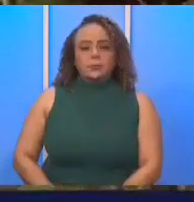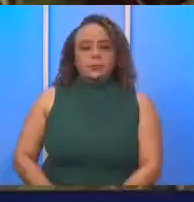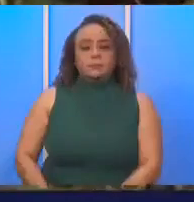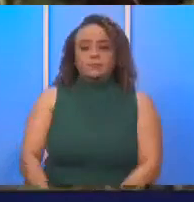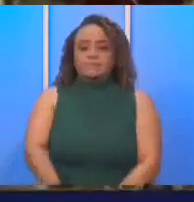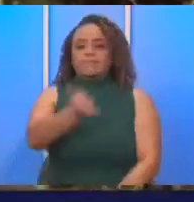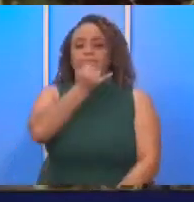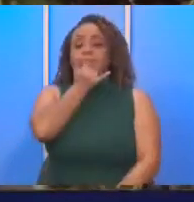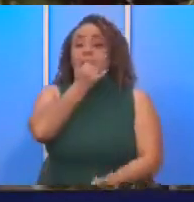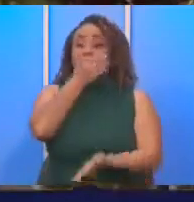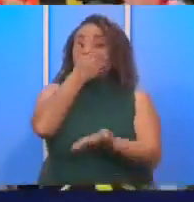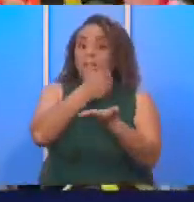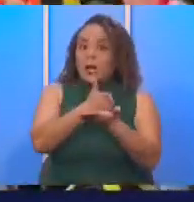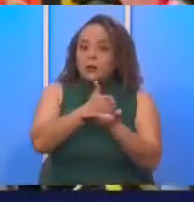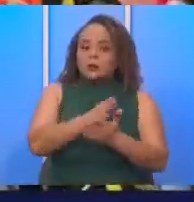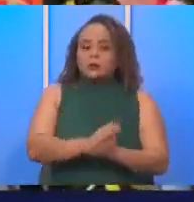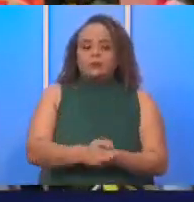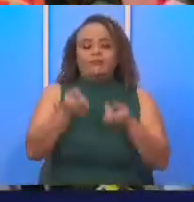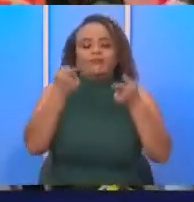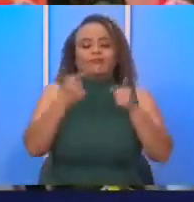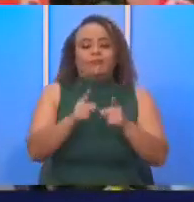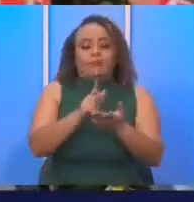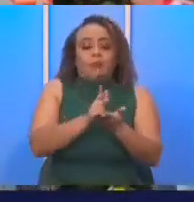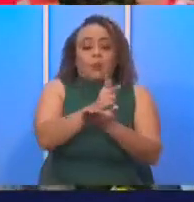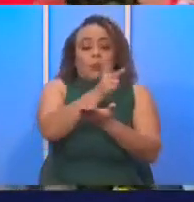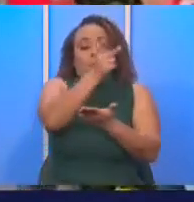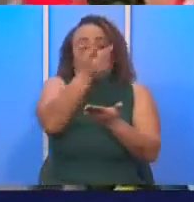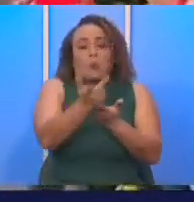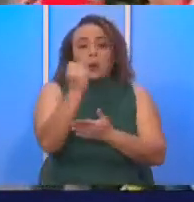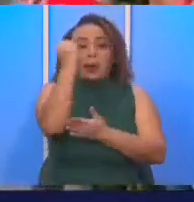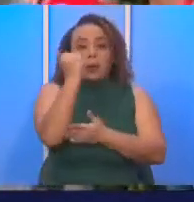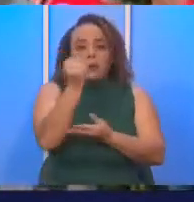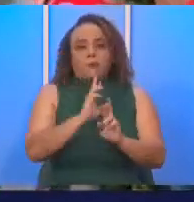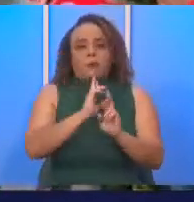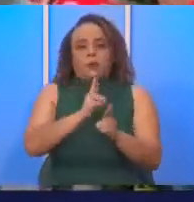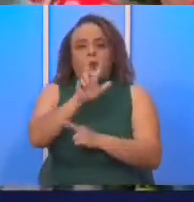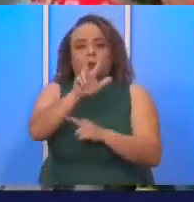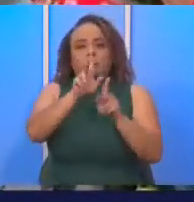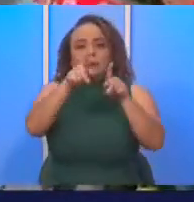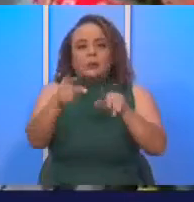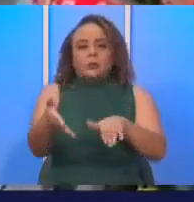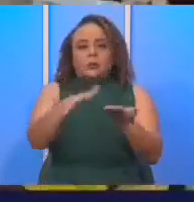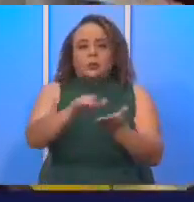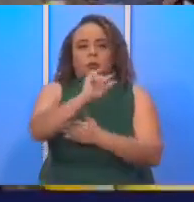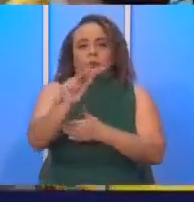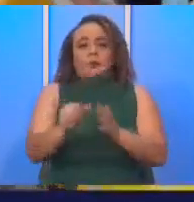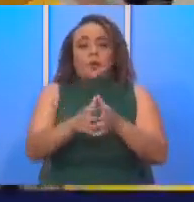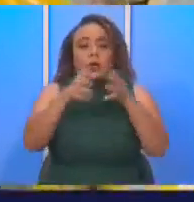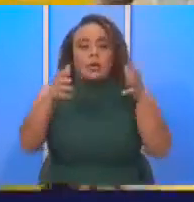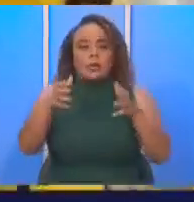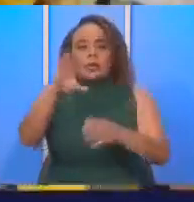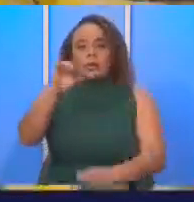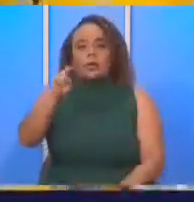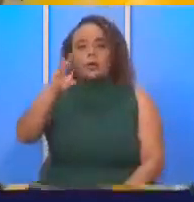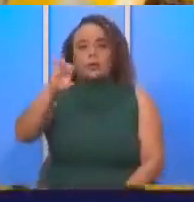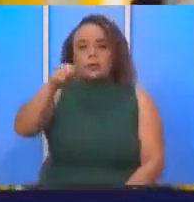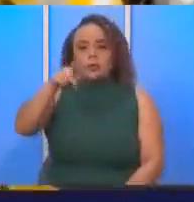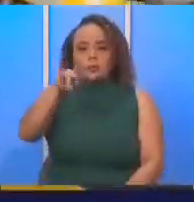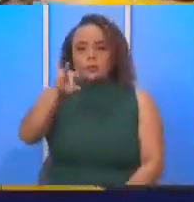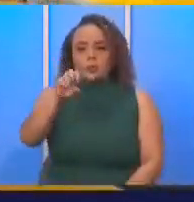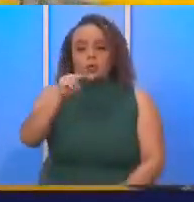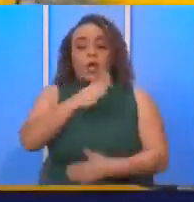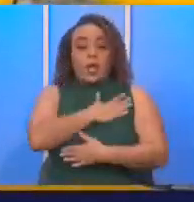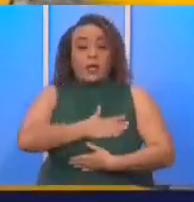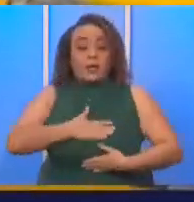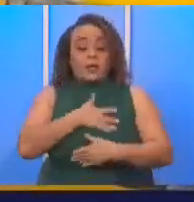Una falla en los frenos sería lo que provocó el vuelco de un camión que dejó tres fallecidos en Río Grande de Concepción, en Atenas. En el